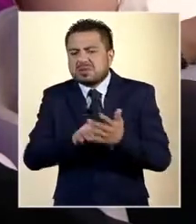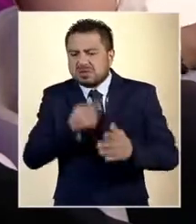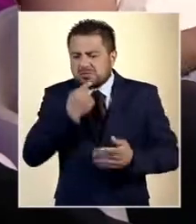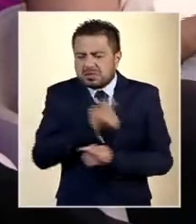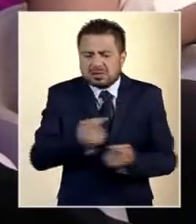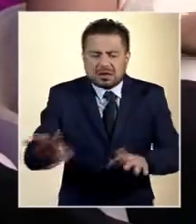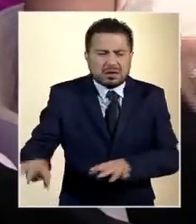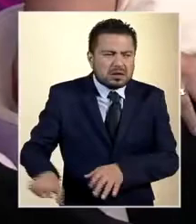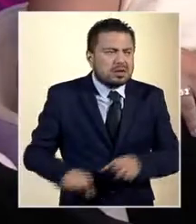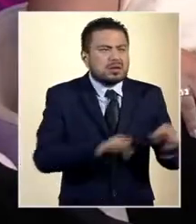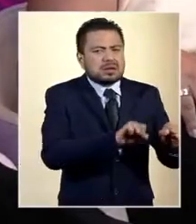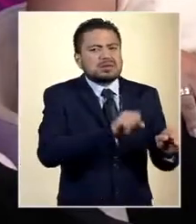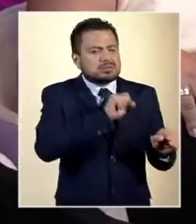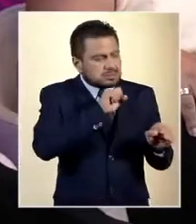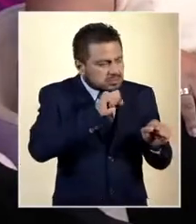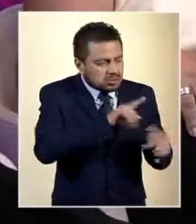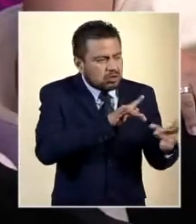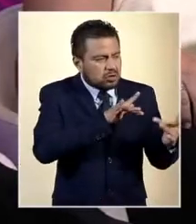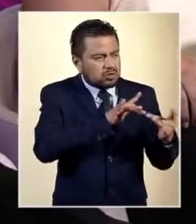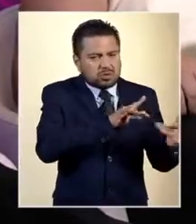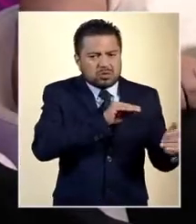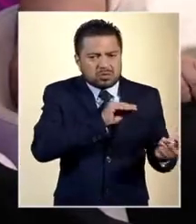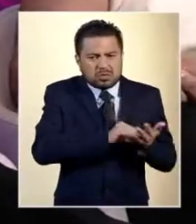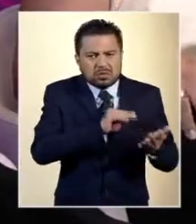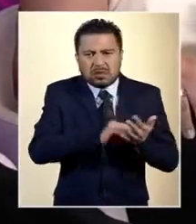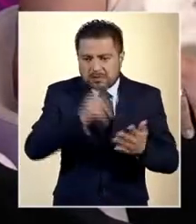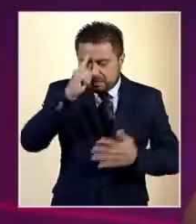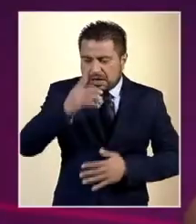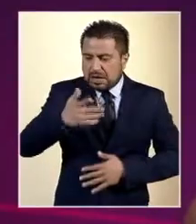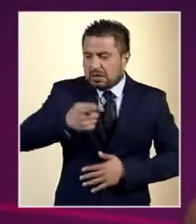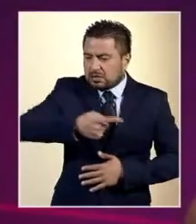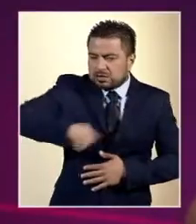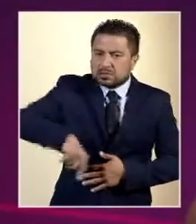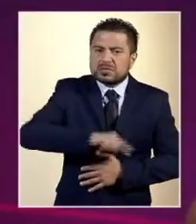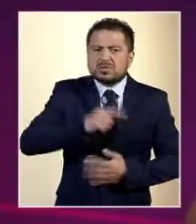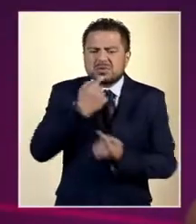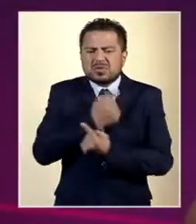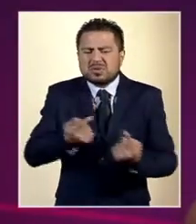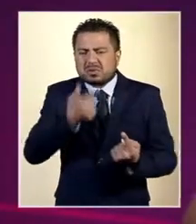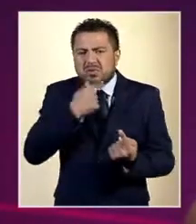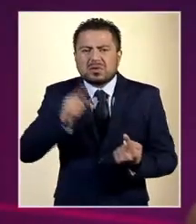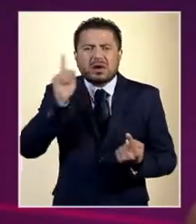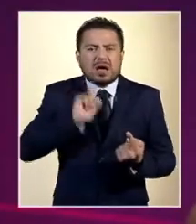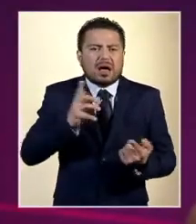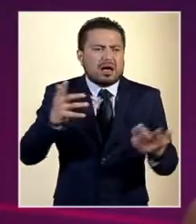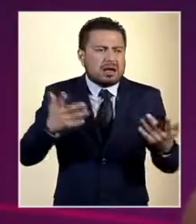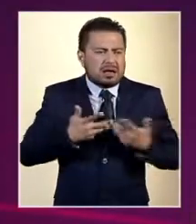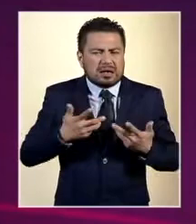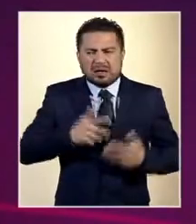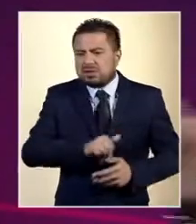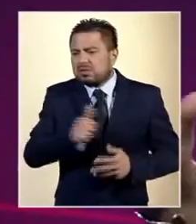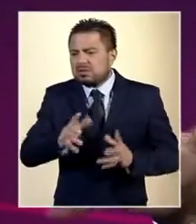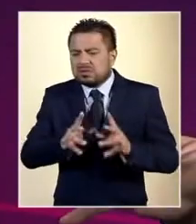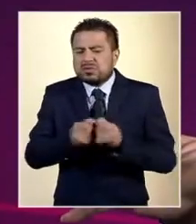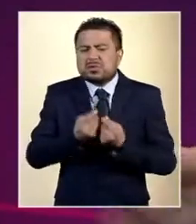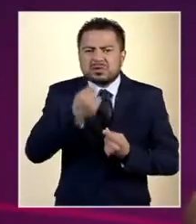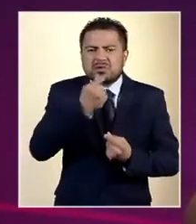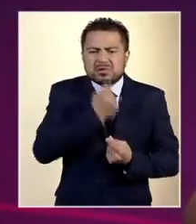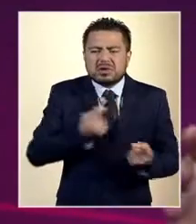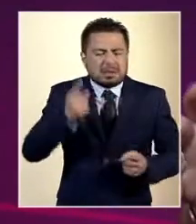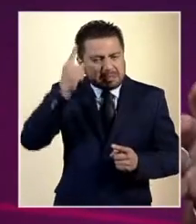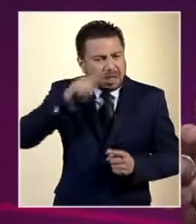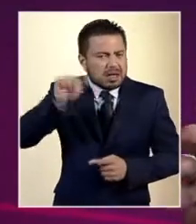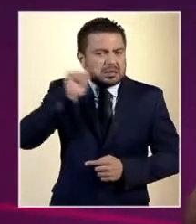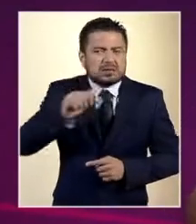niños y seguimos en contacto. Para nosotros, un niño, una niña que ha estado en ProNiños para siempre